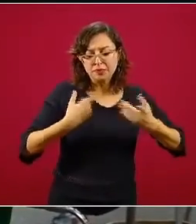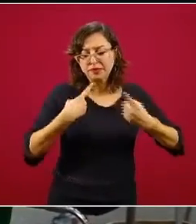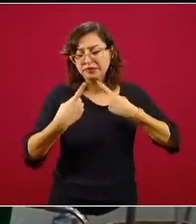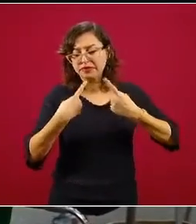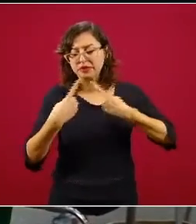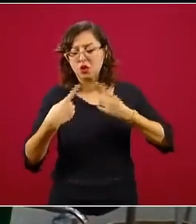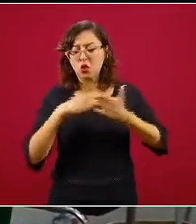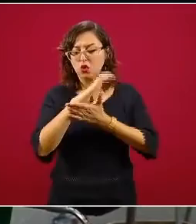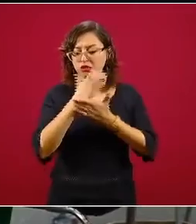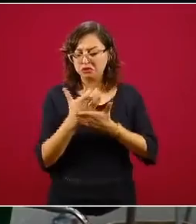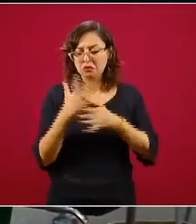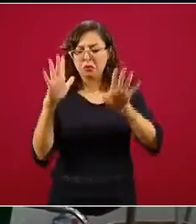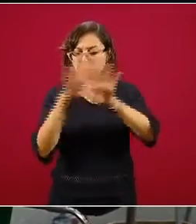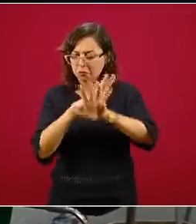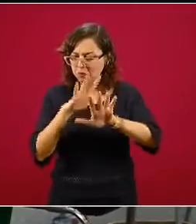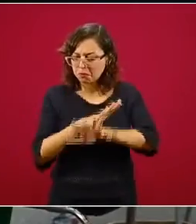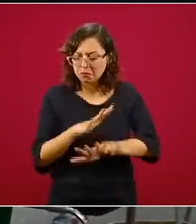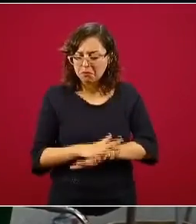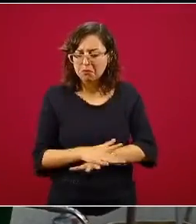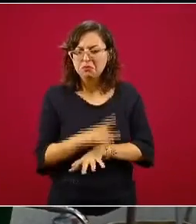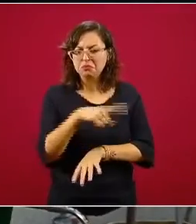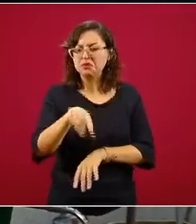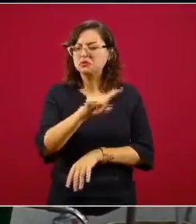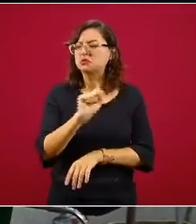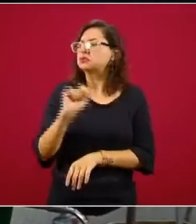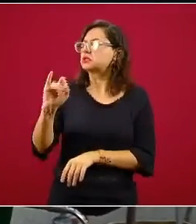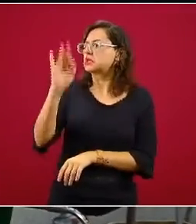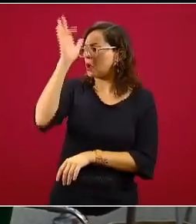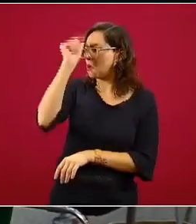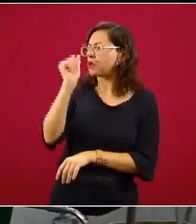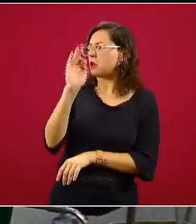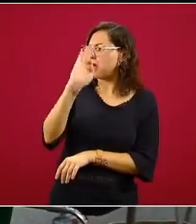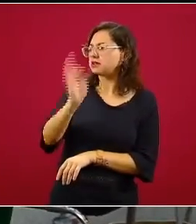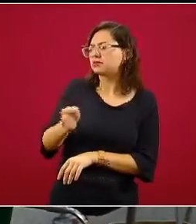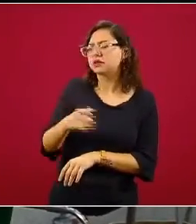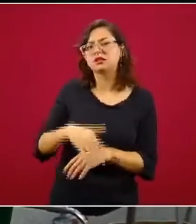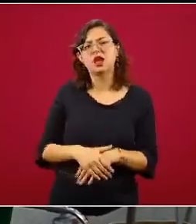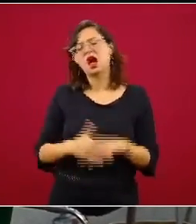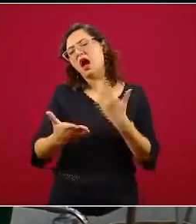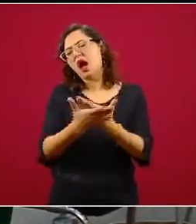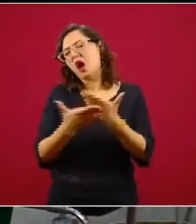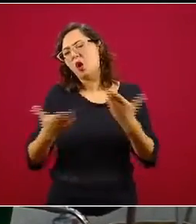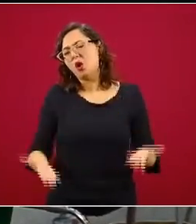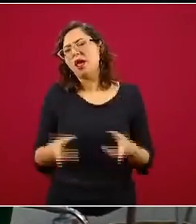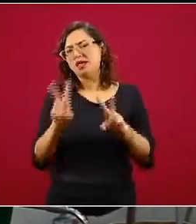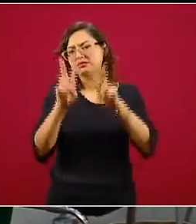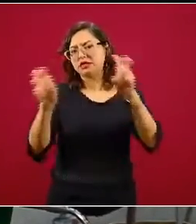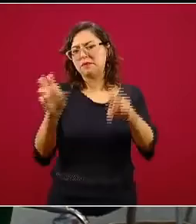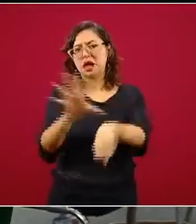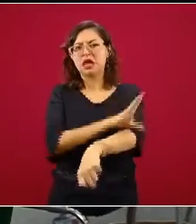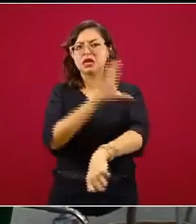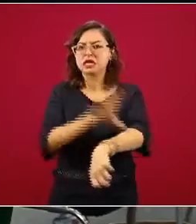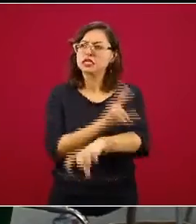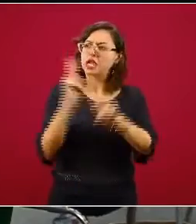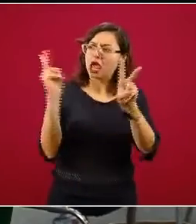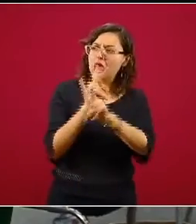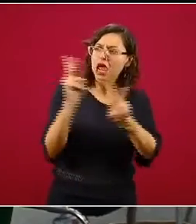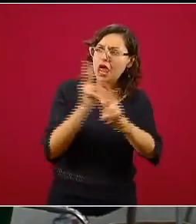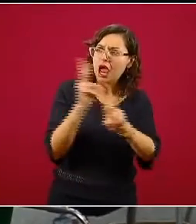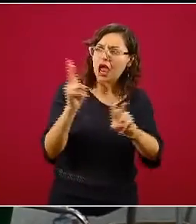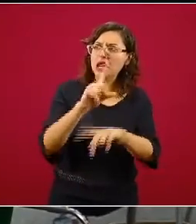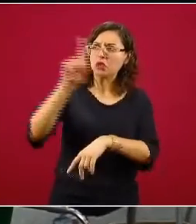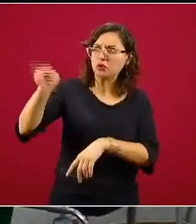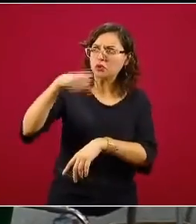términos de los contratos. Aquí el gobierno, en esta estrategia que usted comenta, estarían planteando sentarse con empresas, renegociar